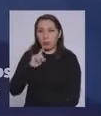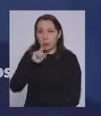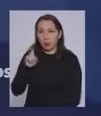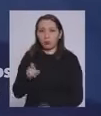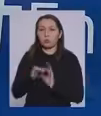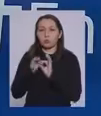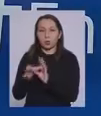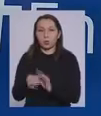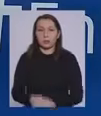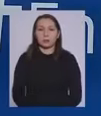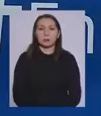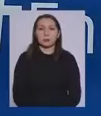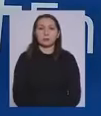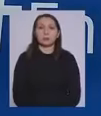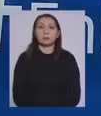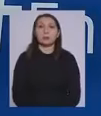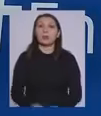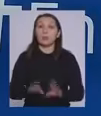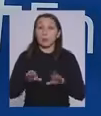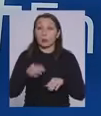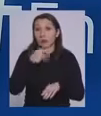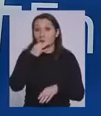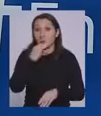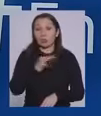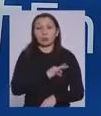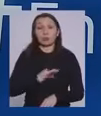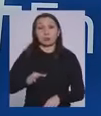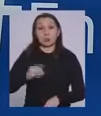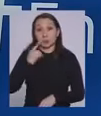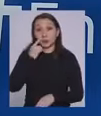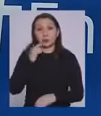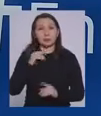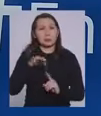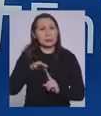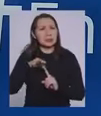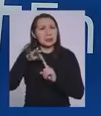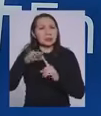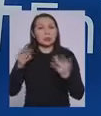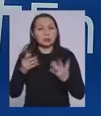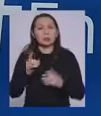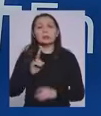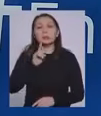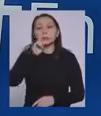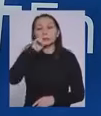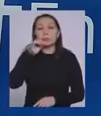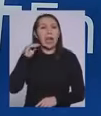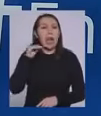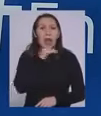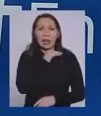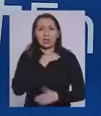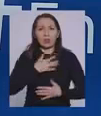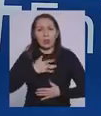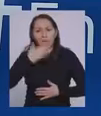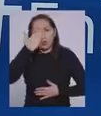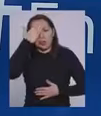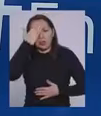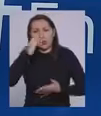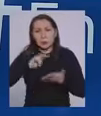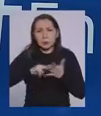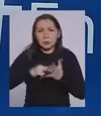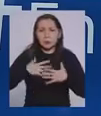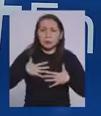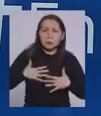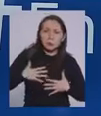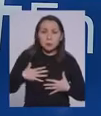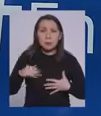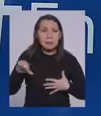Muchas gracias. Bueno, como le decía el ministro, lo principal es tomar una PCR apenas se presentan los síntomas, con el objetivo